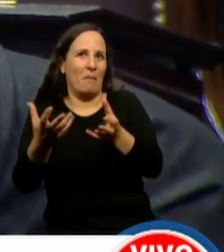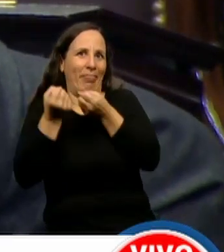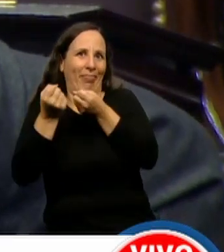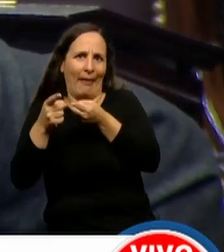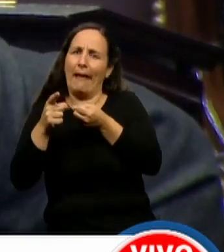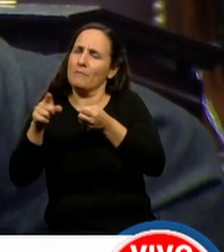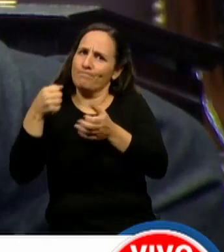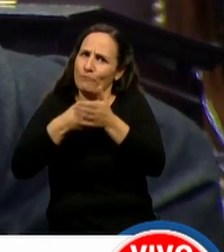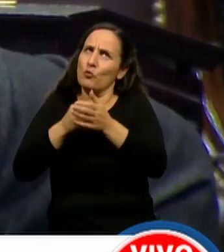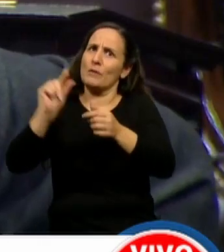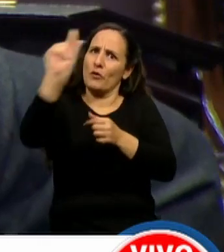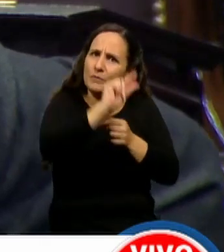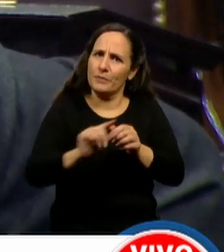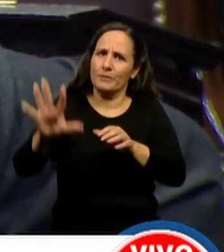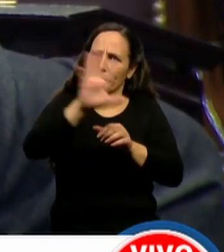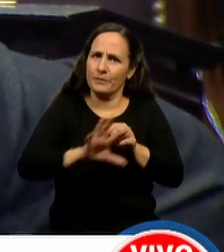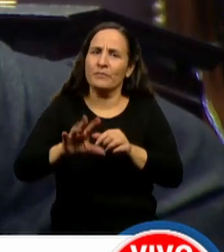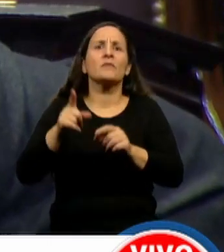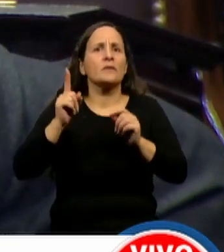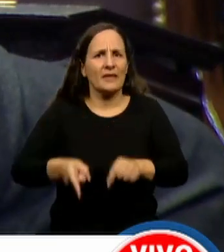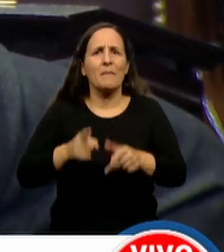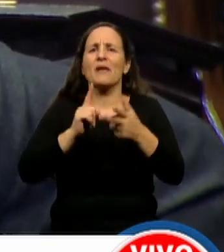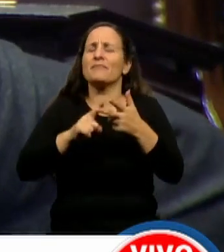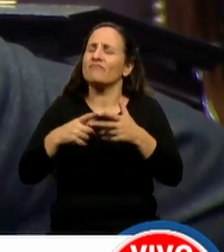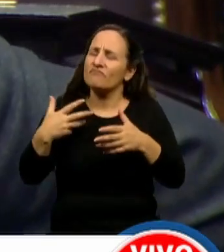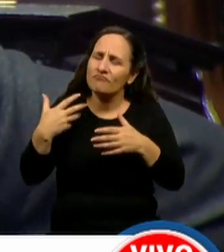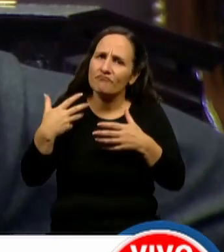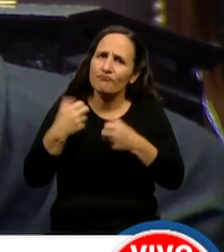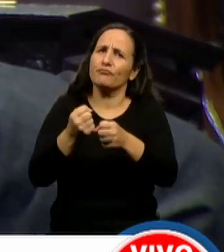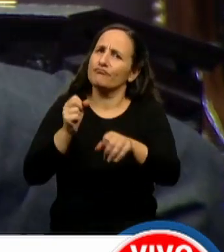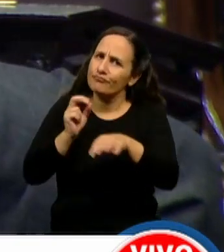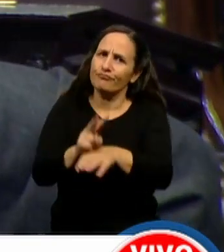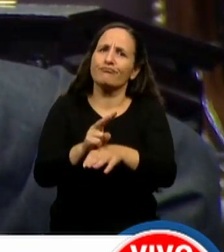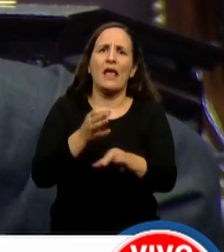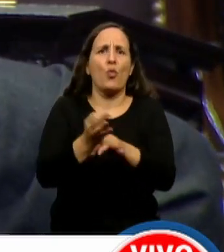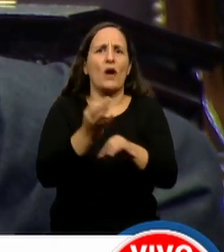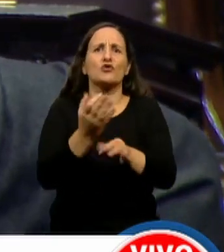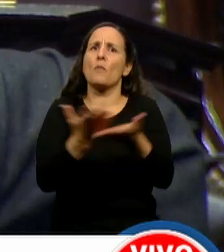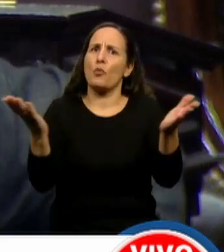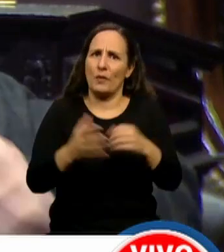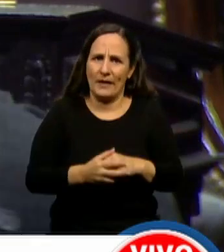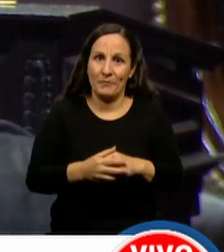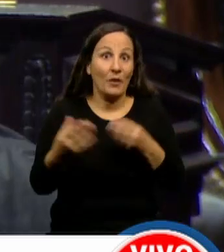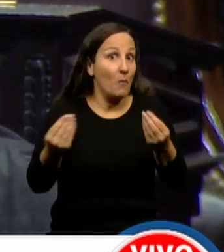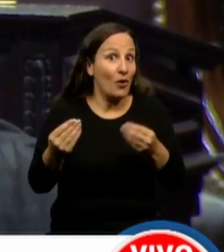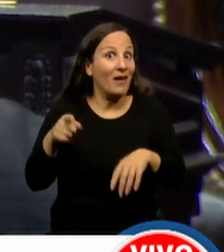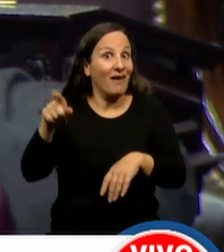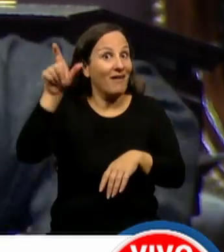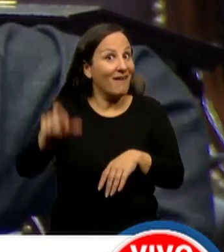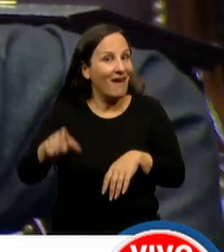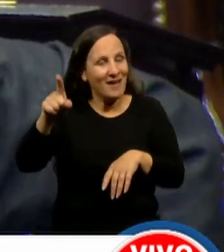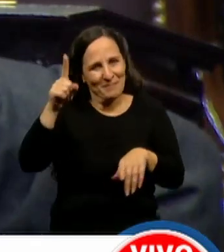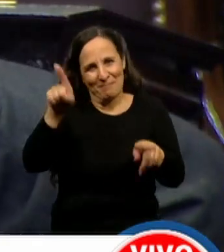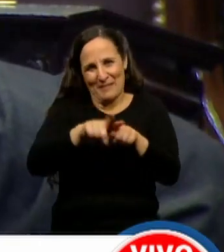y la defensa de la educación pública, porque creía, como creemos muchos de nosotros que estamos aquí, que es la